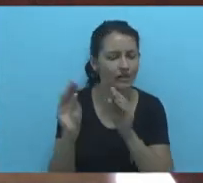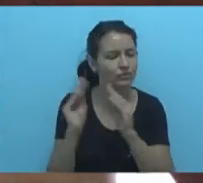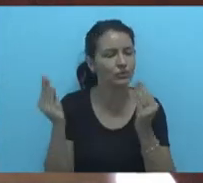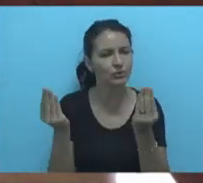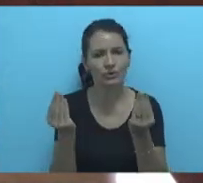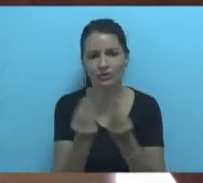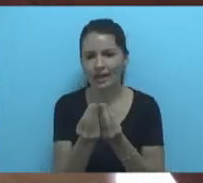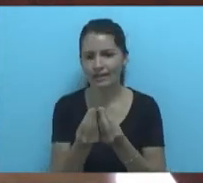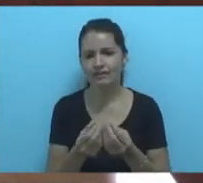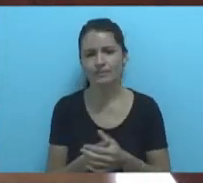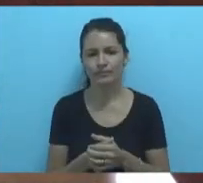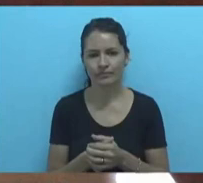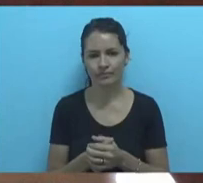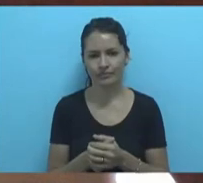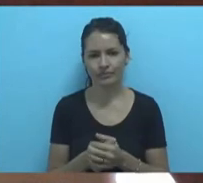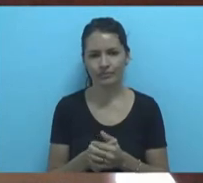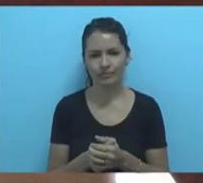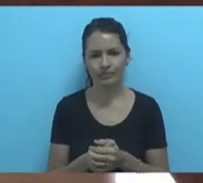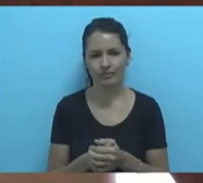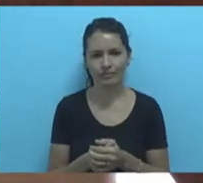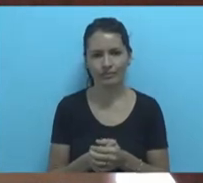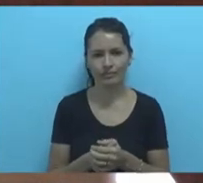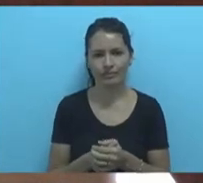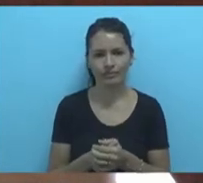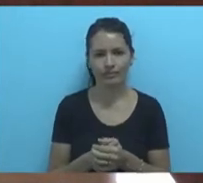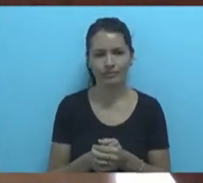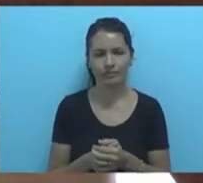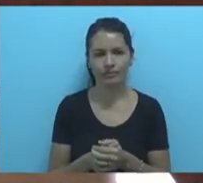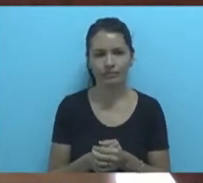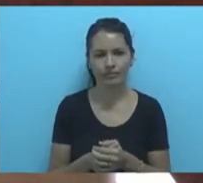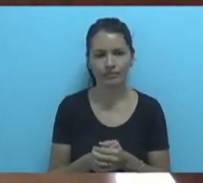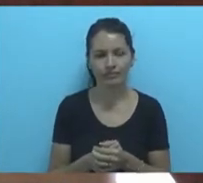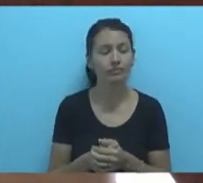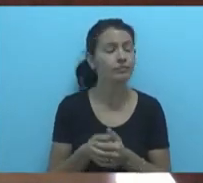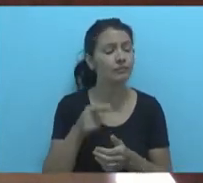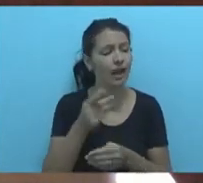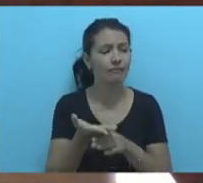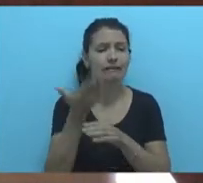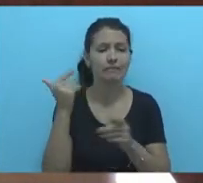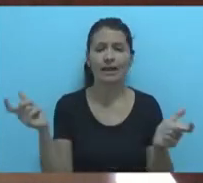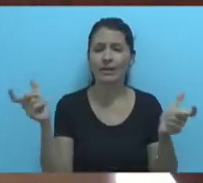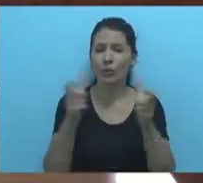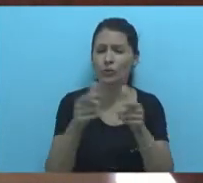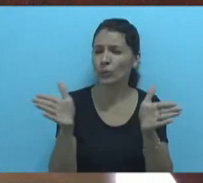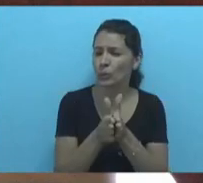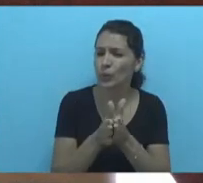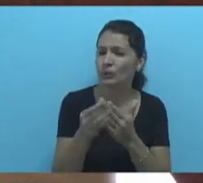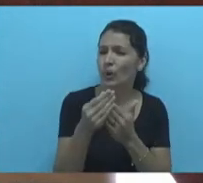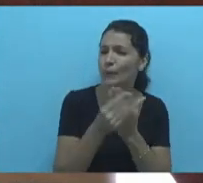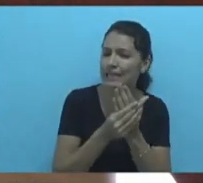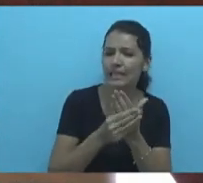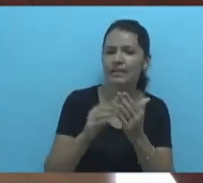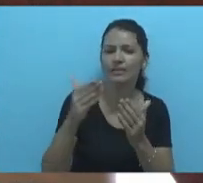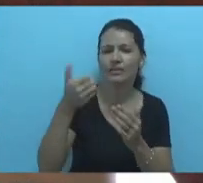esta sesión respecto de la reunión que se llevó adelante con el ministro de Ambiente, que realmente fue muy decepcionante porque